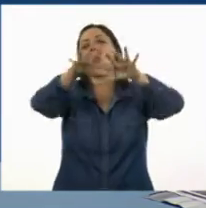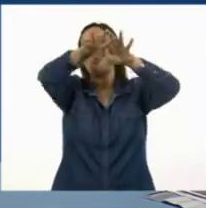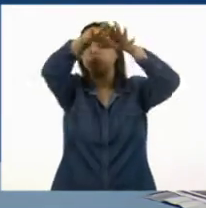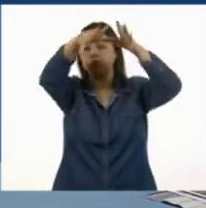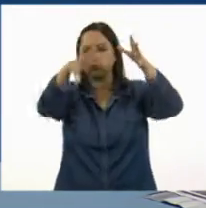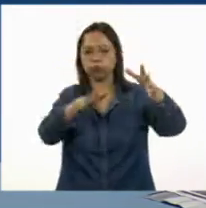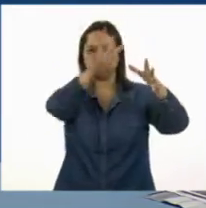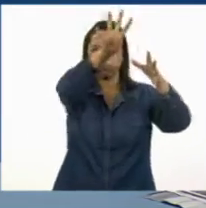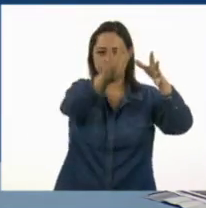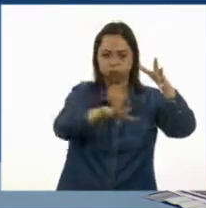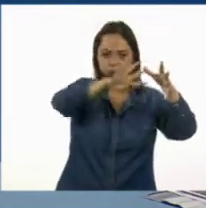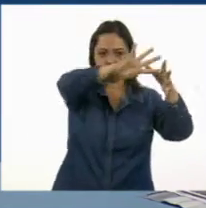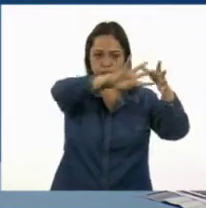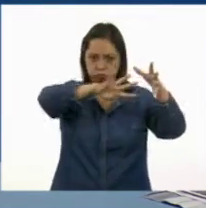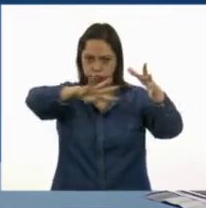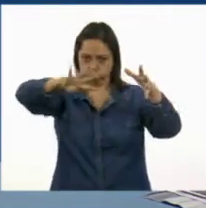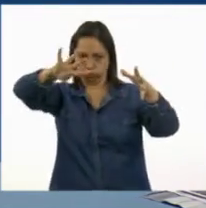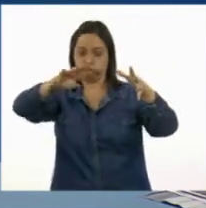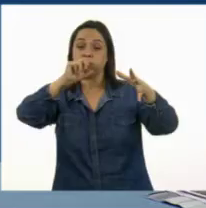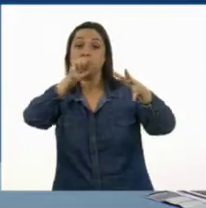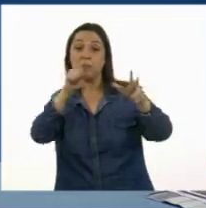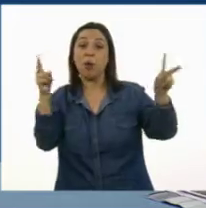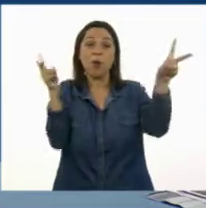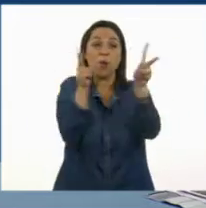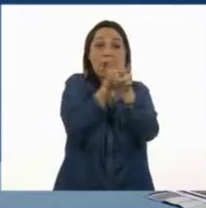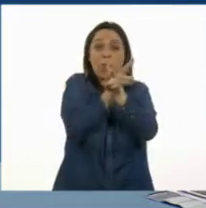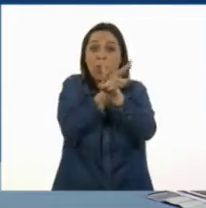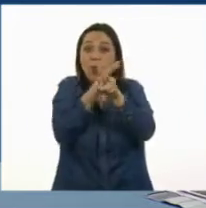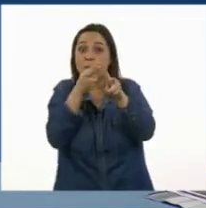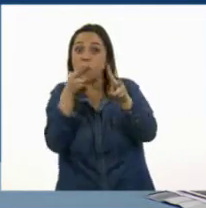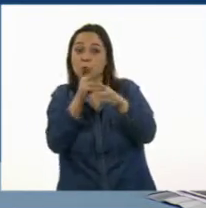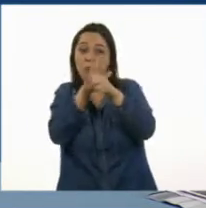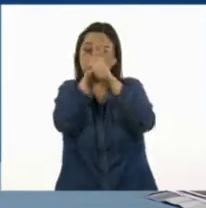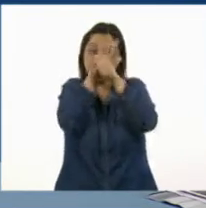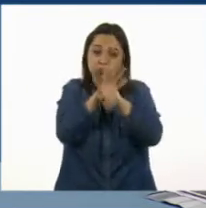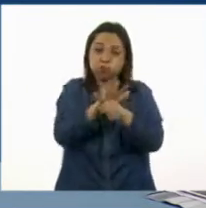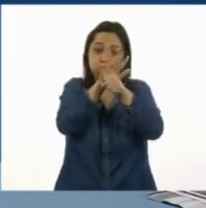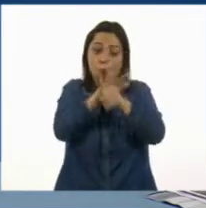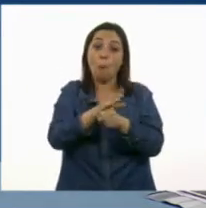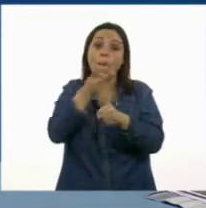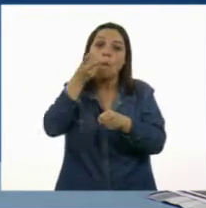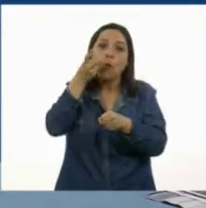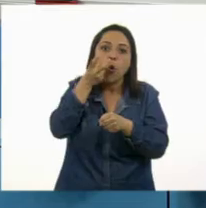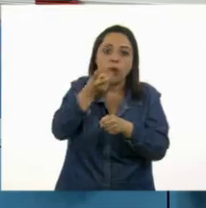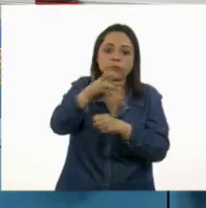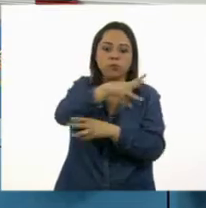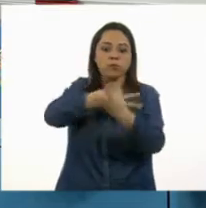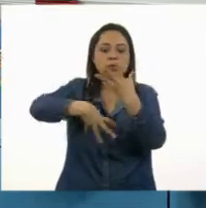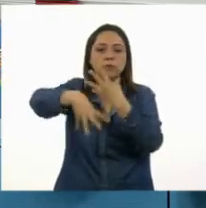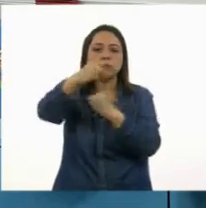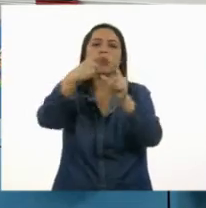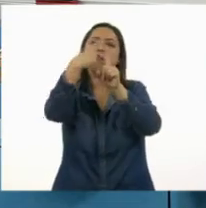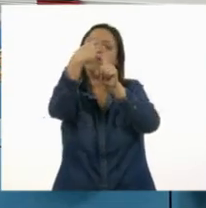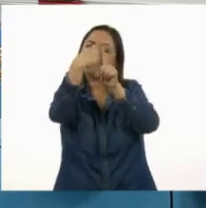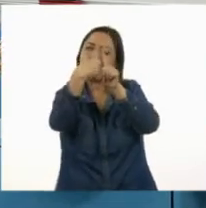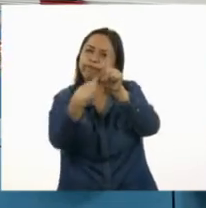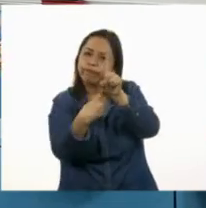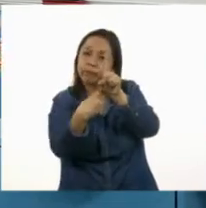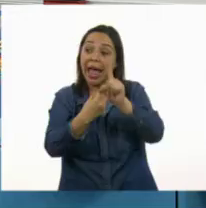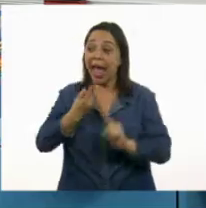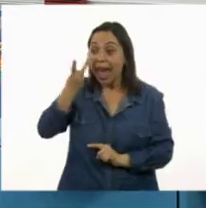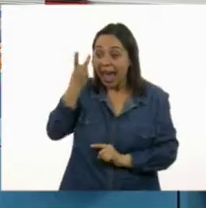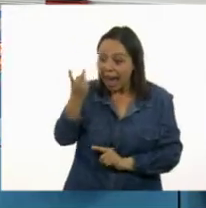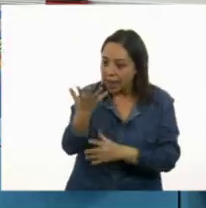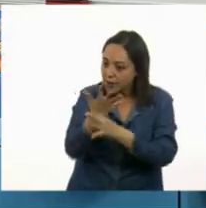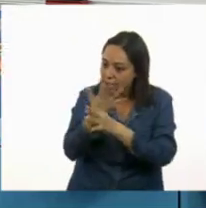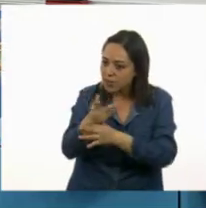baja presión atmosférica, pues producen esas bajas temperaturas. Ese comentario que estás haciendo, Ton,